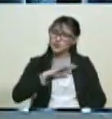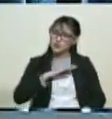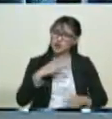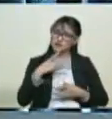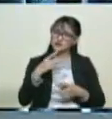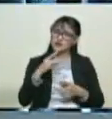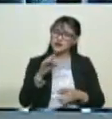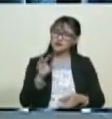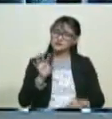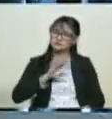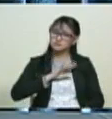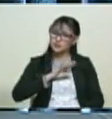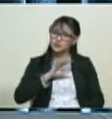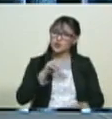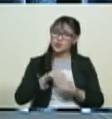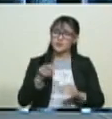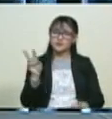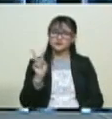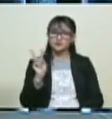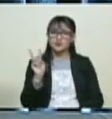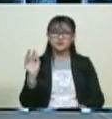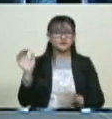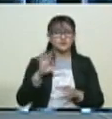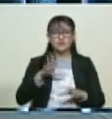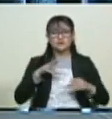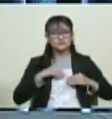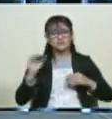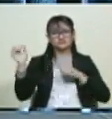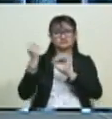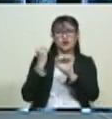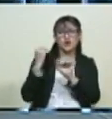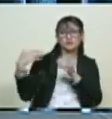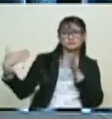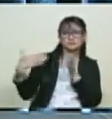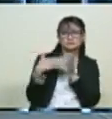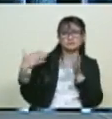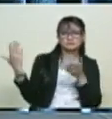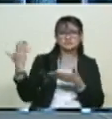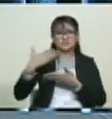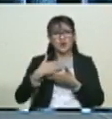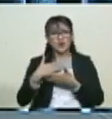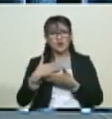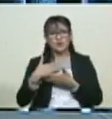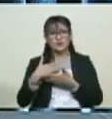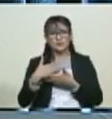país y para rechazar agresiones amenazas sanciones